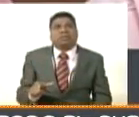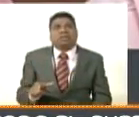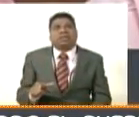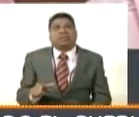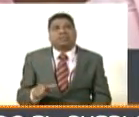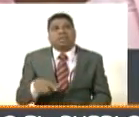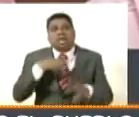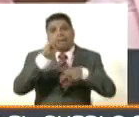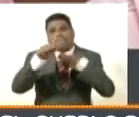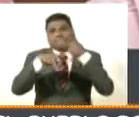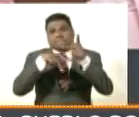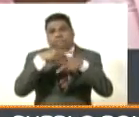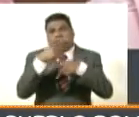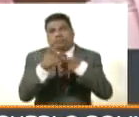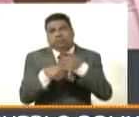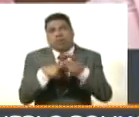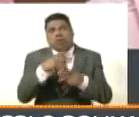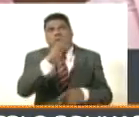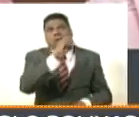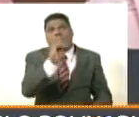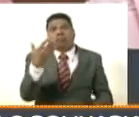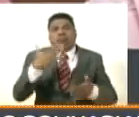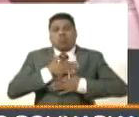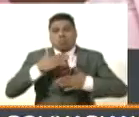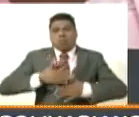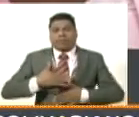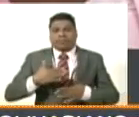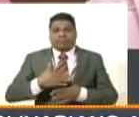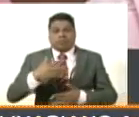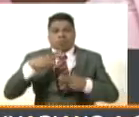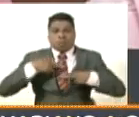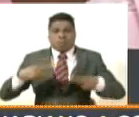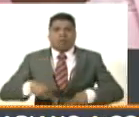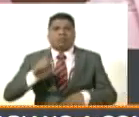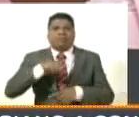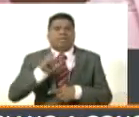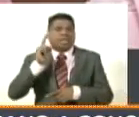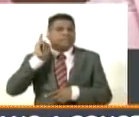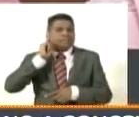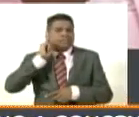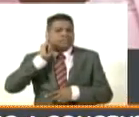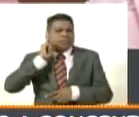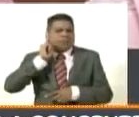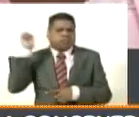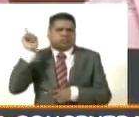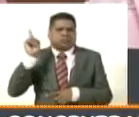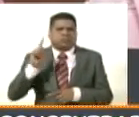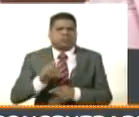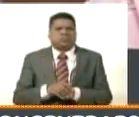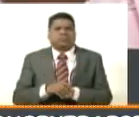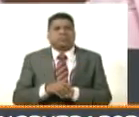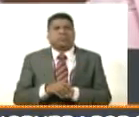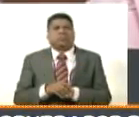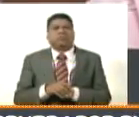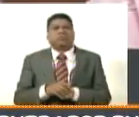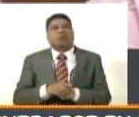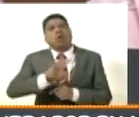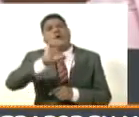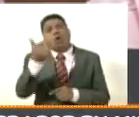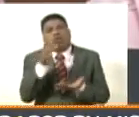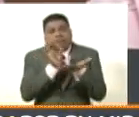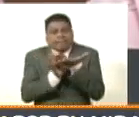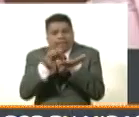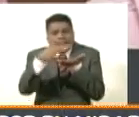la producción o la insurgencia en el cuerpo humano de meningitis. Igual que la leptospira, que es una bacteria que